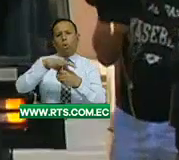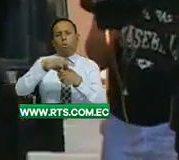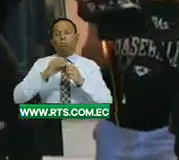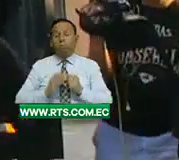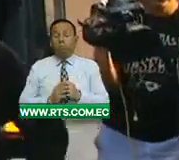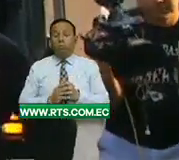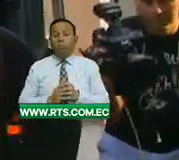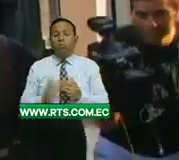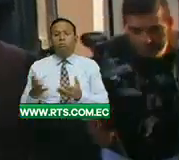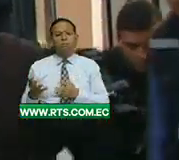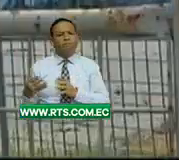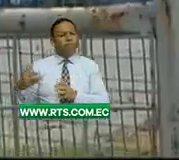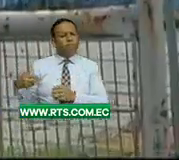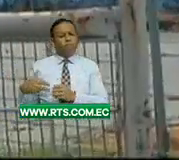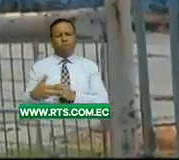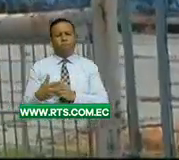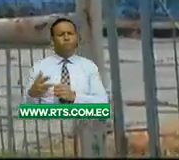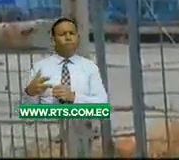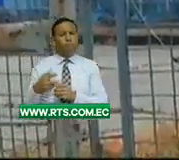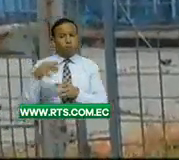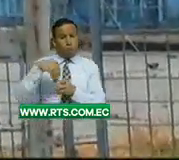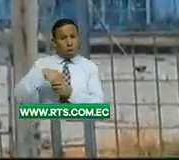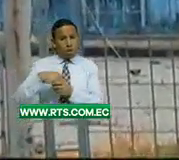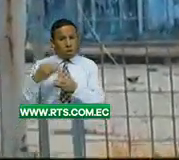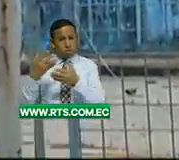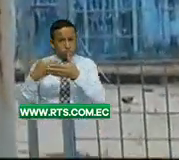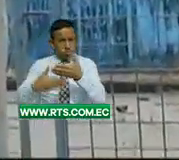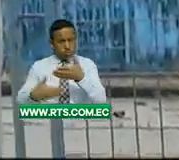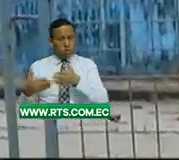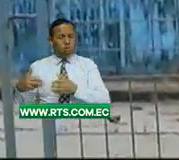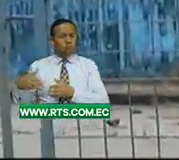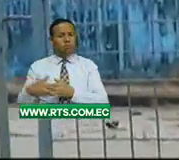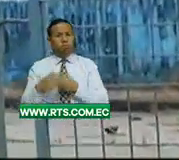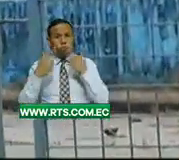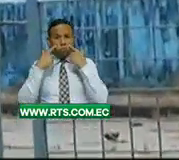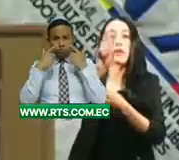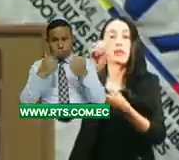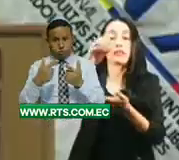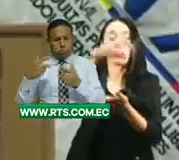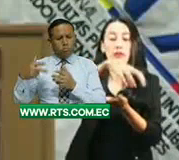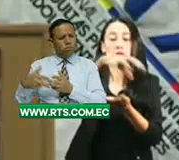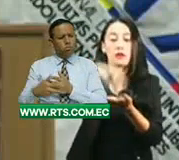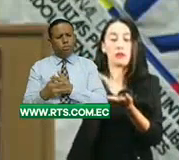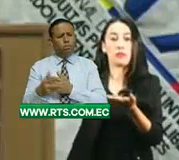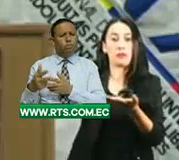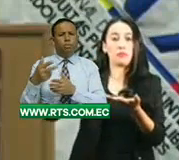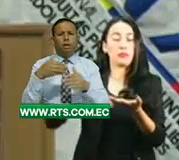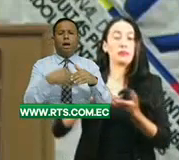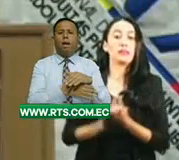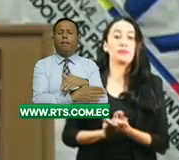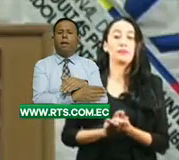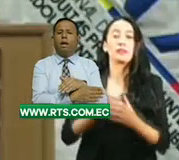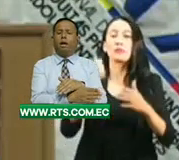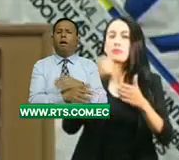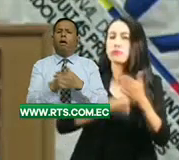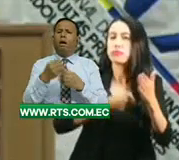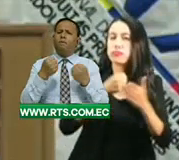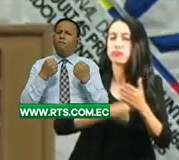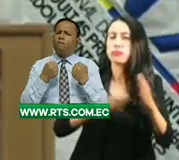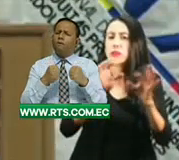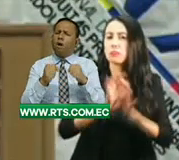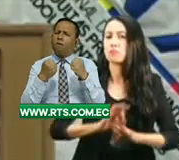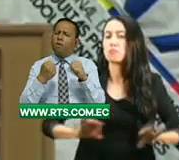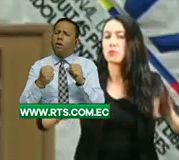estricto resguardo por parte de las fuerzas del orden. Estos esfuerzos otorgan la importancia que merece